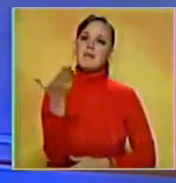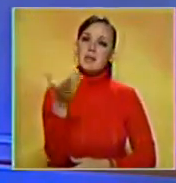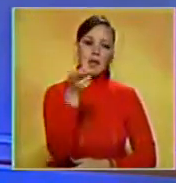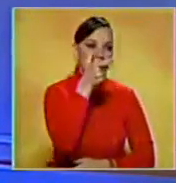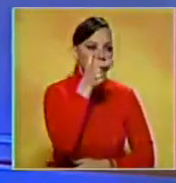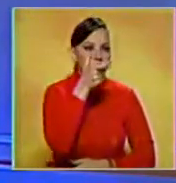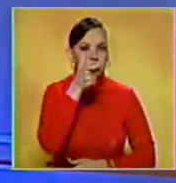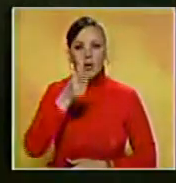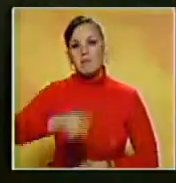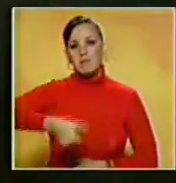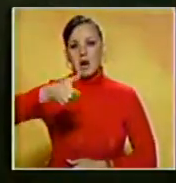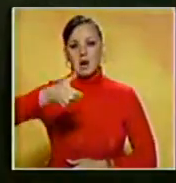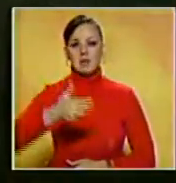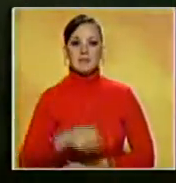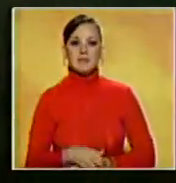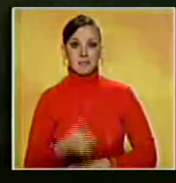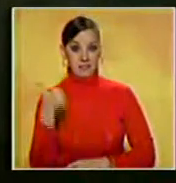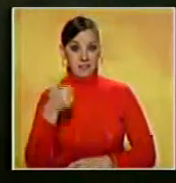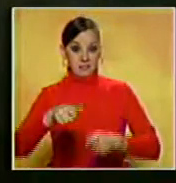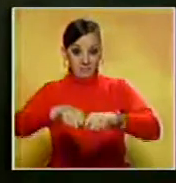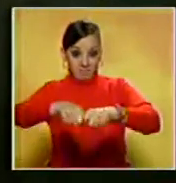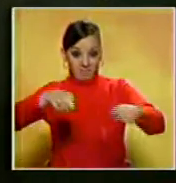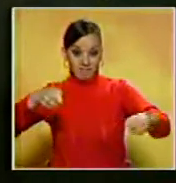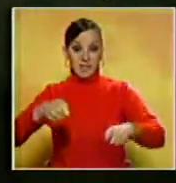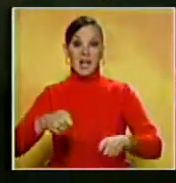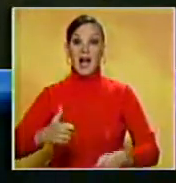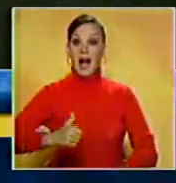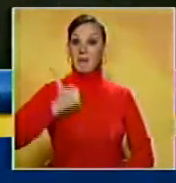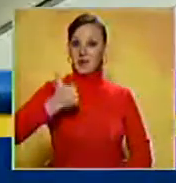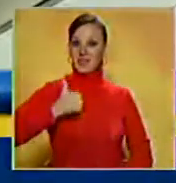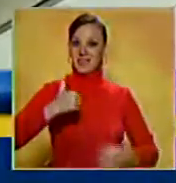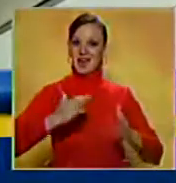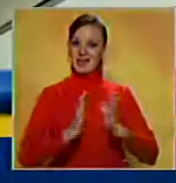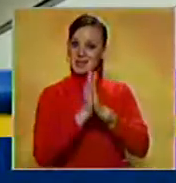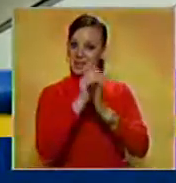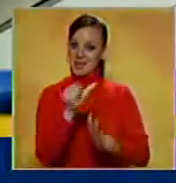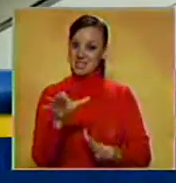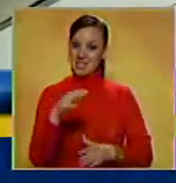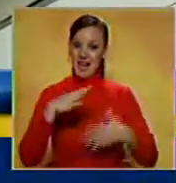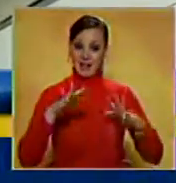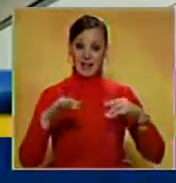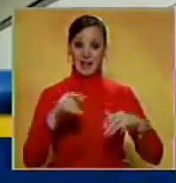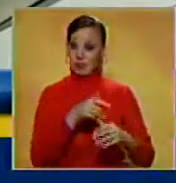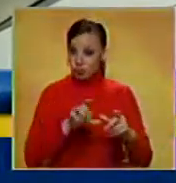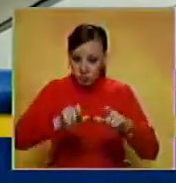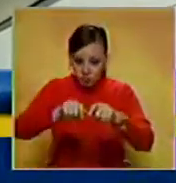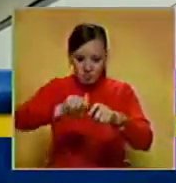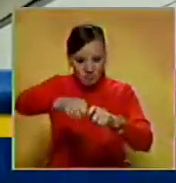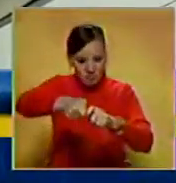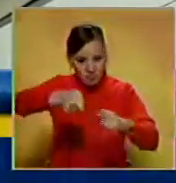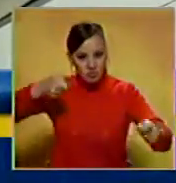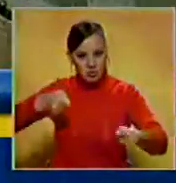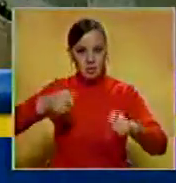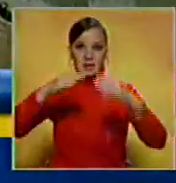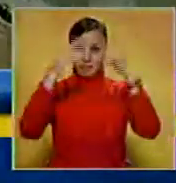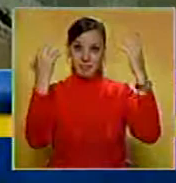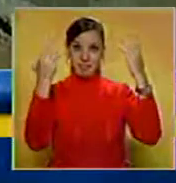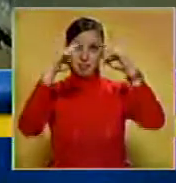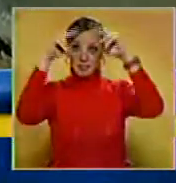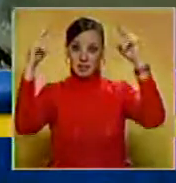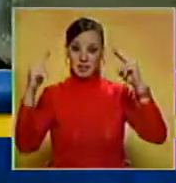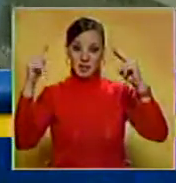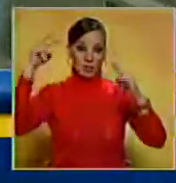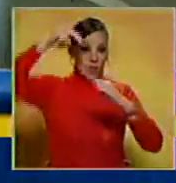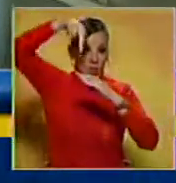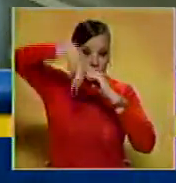Blanco nos tiene el reporte. Los delincuentes aprovecharon los días de asueto de Semana Santa, rompieron un candado, forzaron techos y una ventana hasta